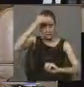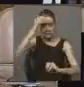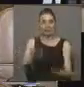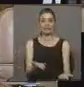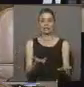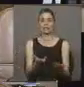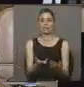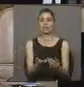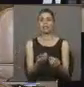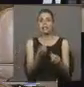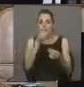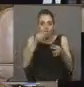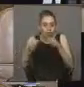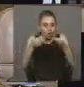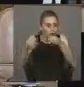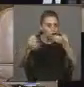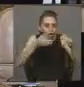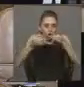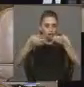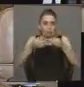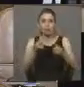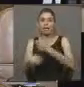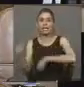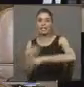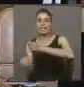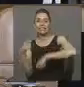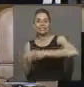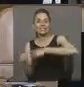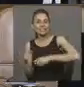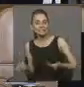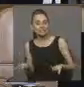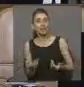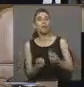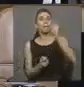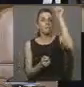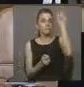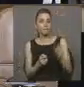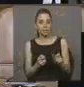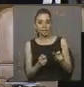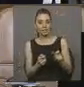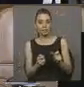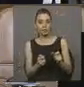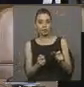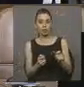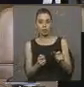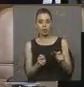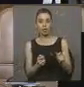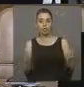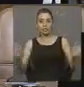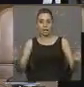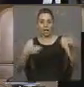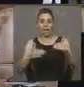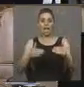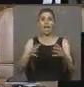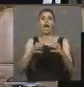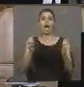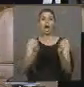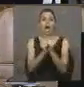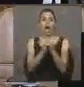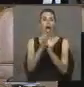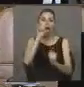hacer el petit bouché, que puedan meterse al mercado. Que, sin embargo, cuando una persona sale con una casata de marisco, con un pan de luche, le